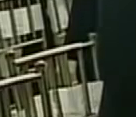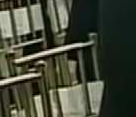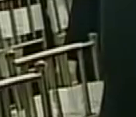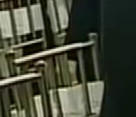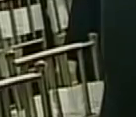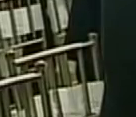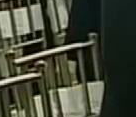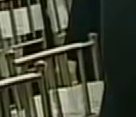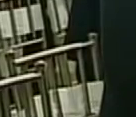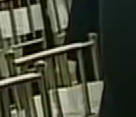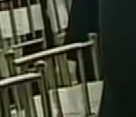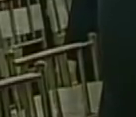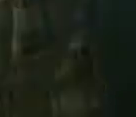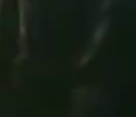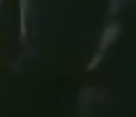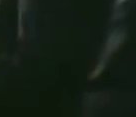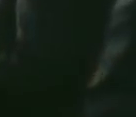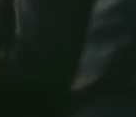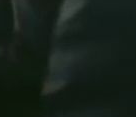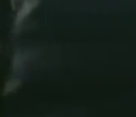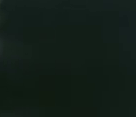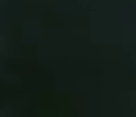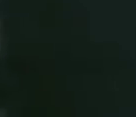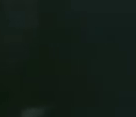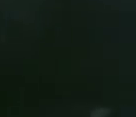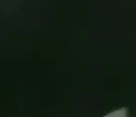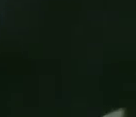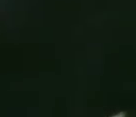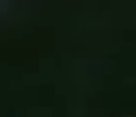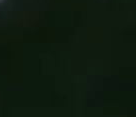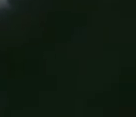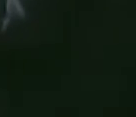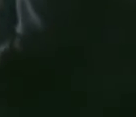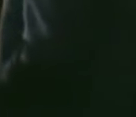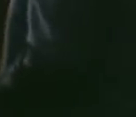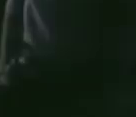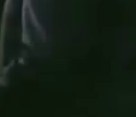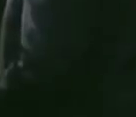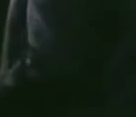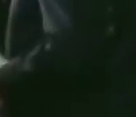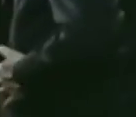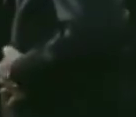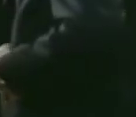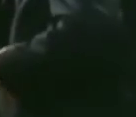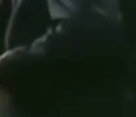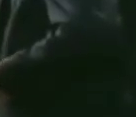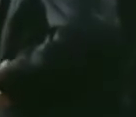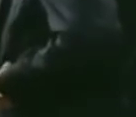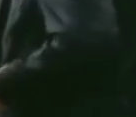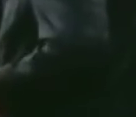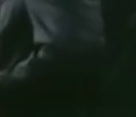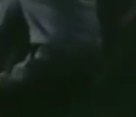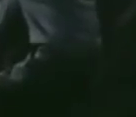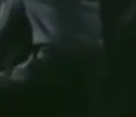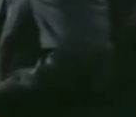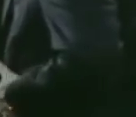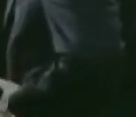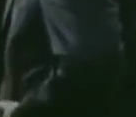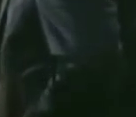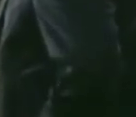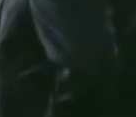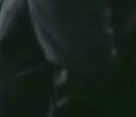de importación en Shanghái, en la República Popular China, a realizarse entre el 5 al 10 de noviembre. En las imágenes,